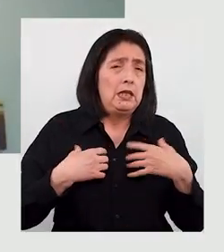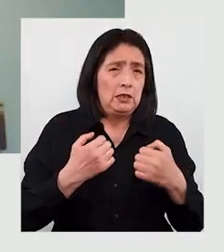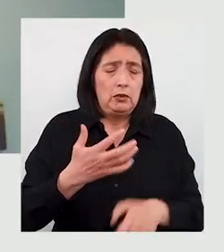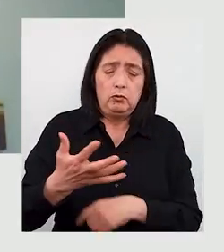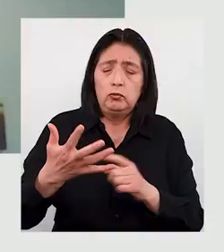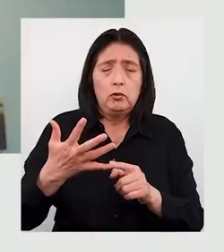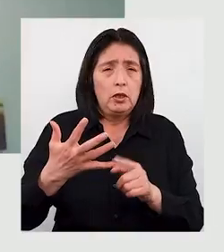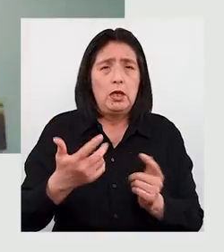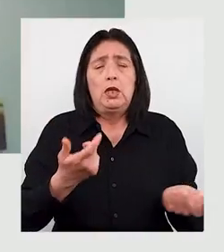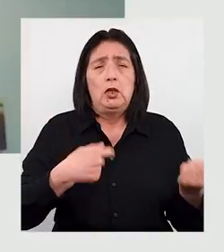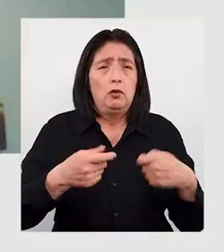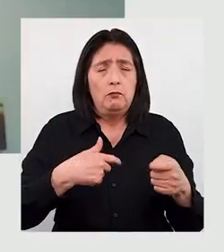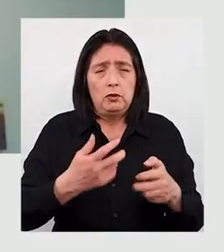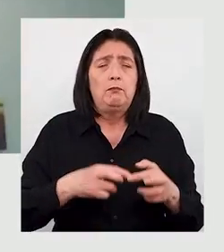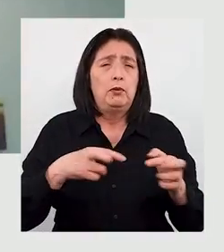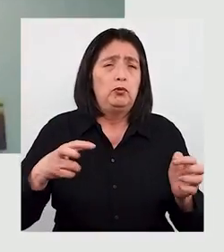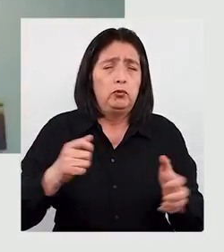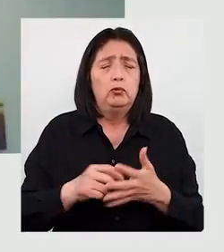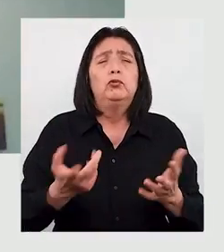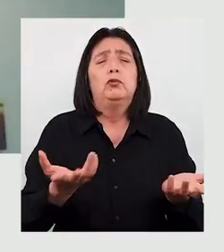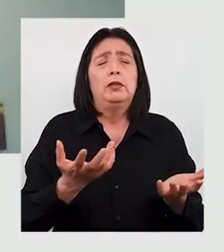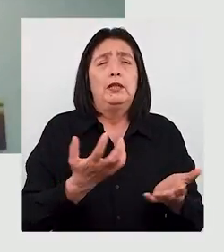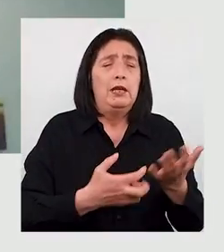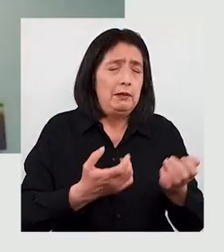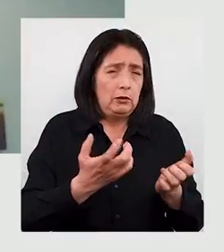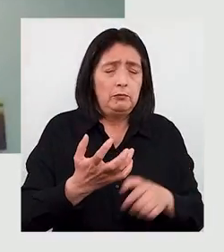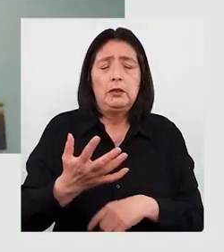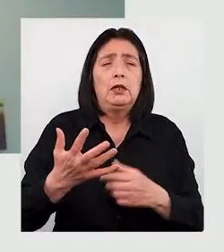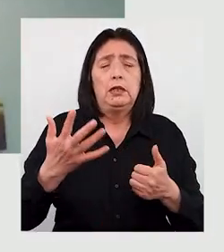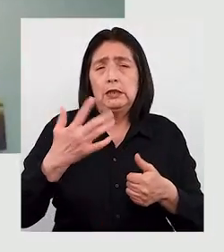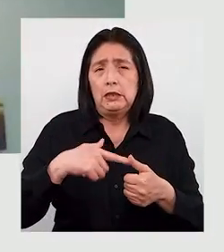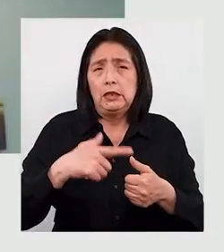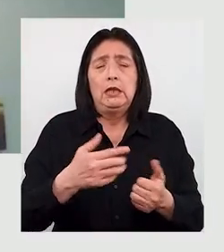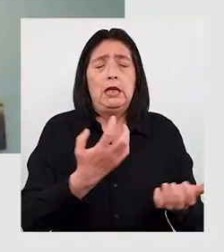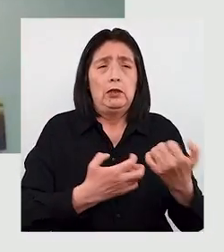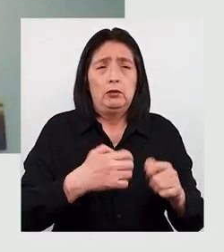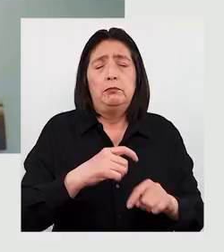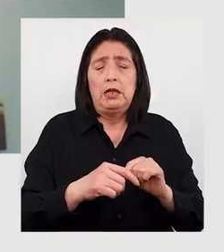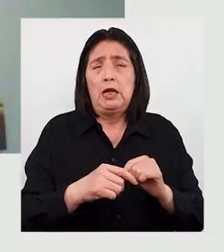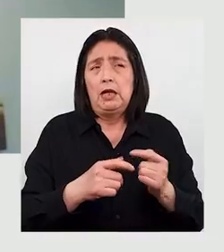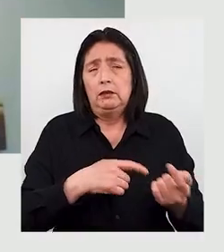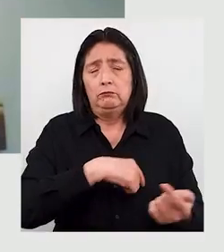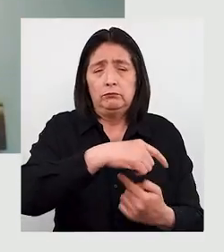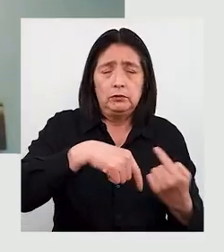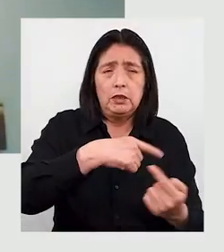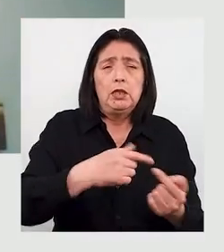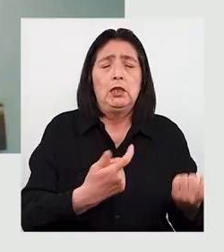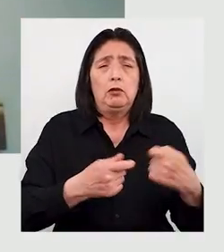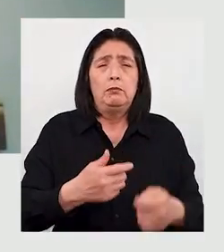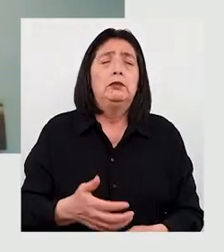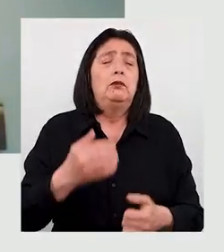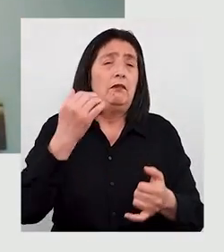salud, el comercio en productos de la bioeconomía, economía circular y comercio,